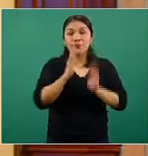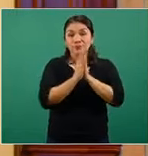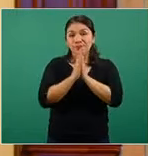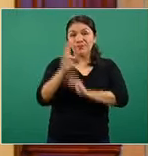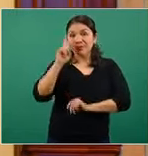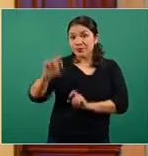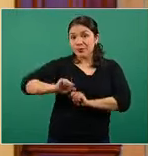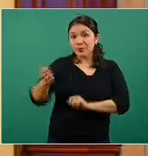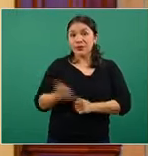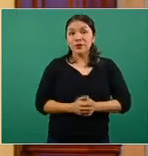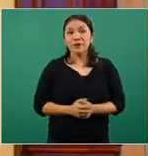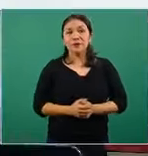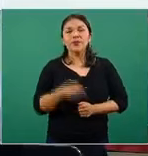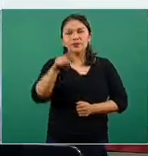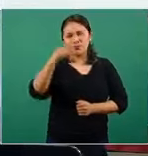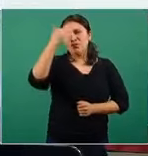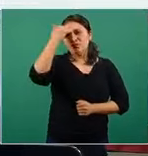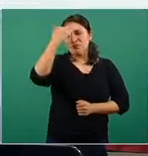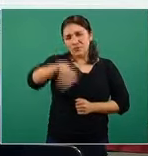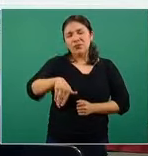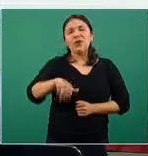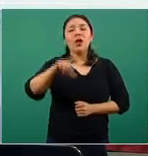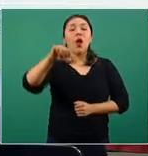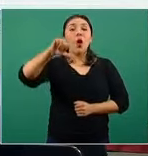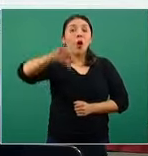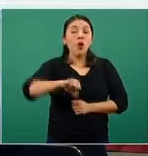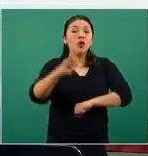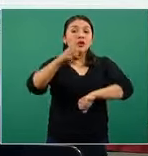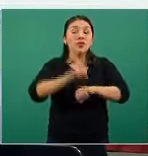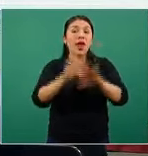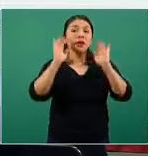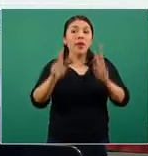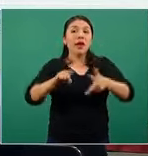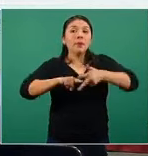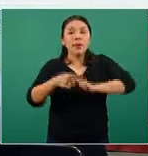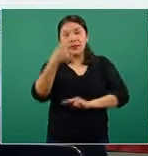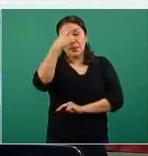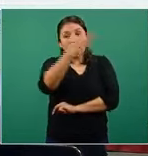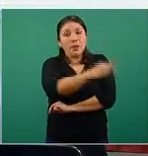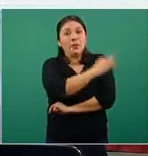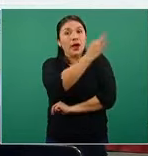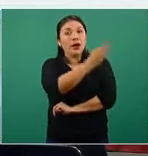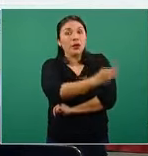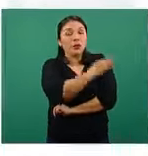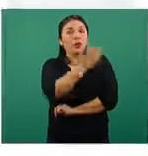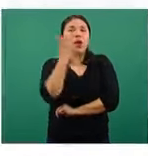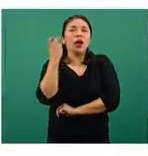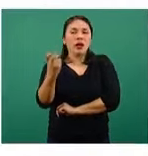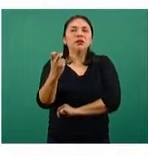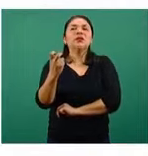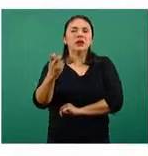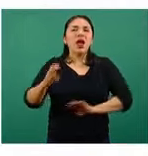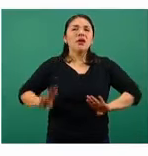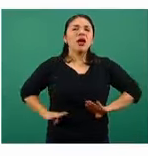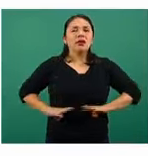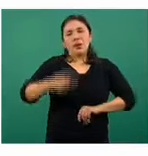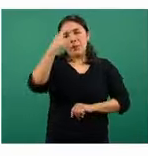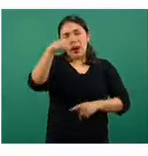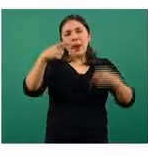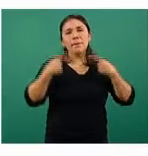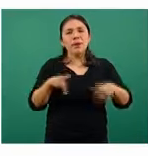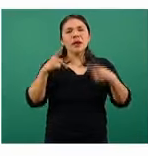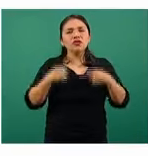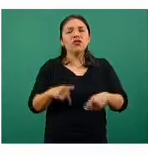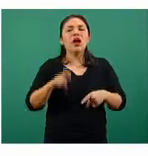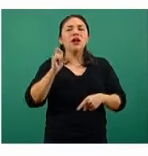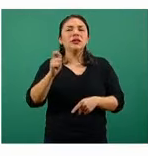comparten la siguiente. Como ustedes saben, pues el día de hoy inició la vacunación a la